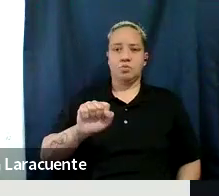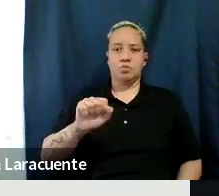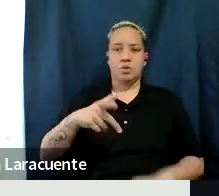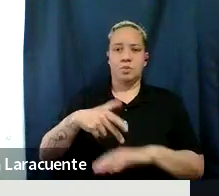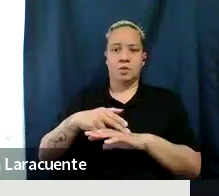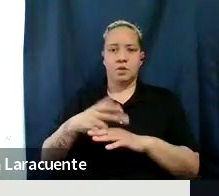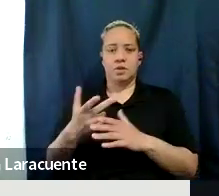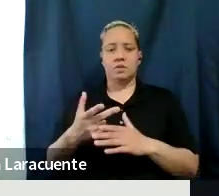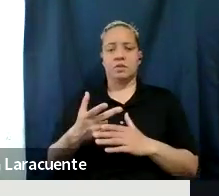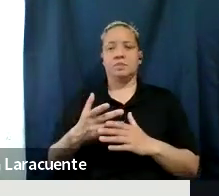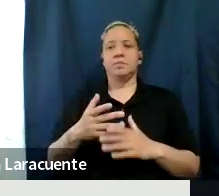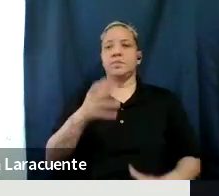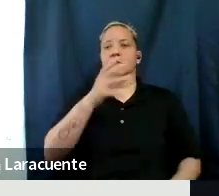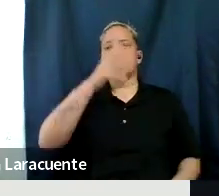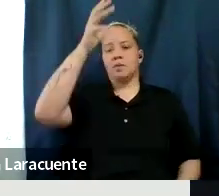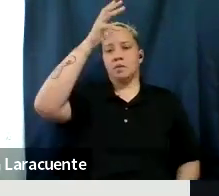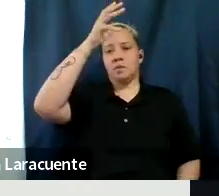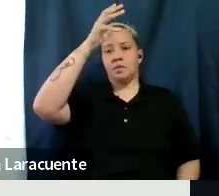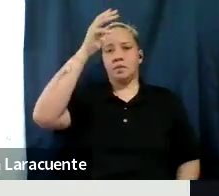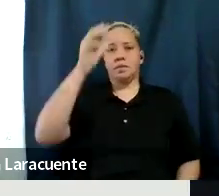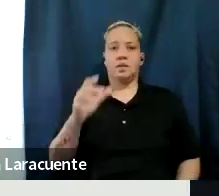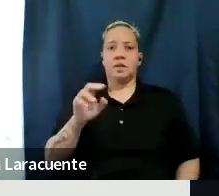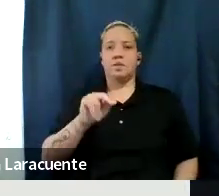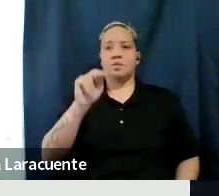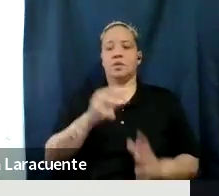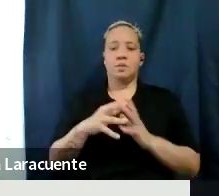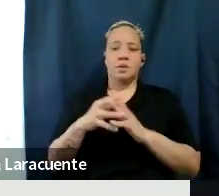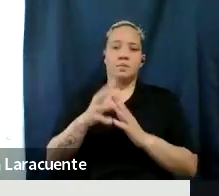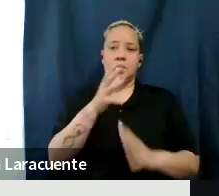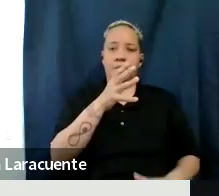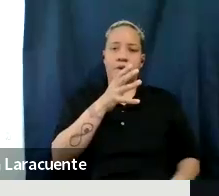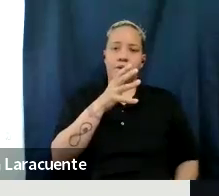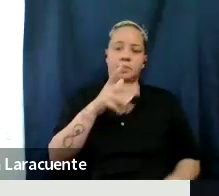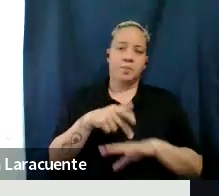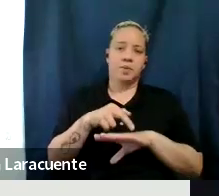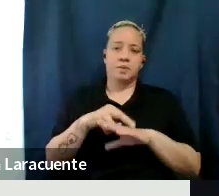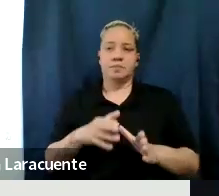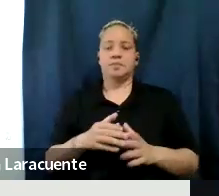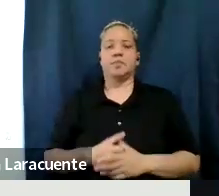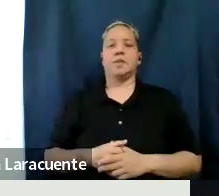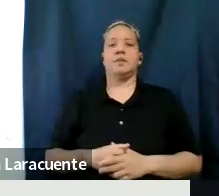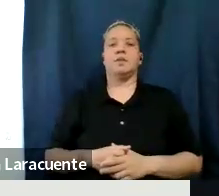de padre norteamericano y madre puertorriqueña. Pero ya les digo, a pesar